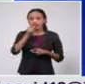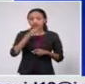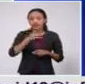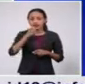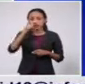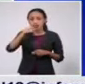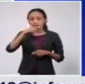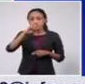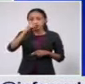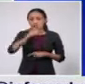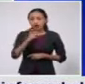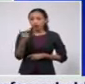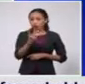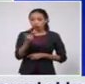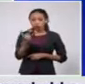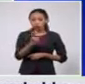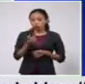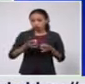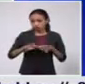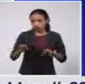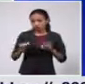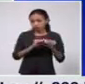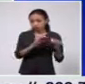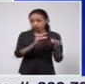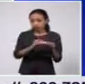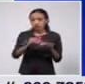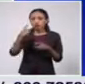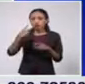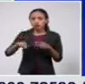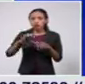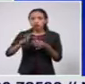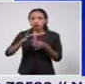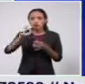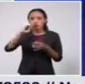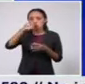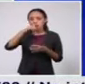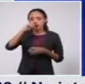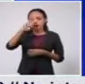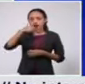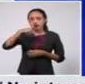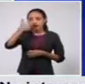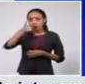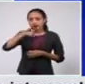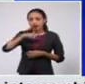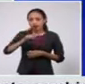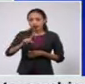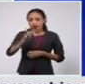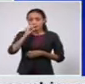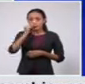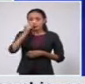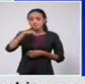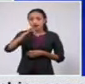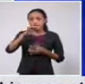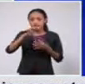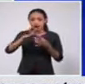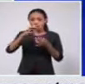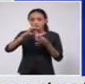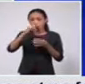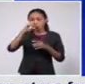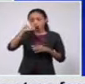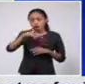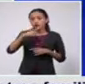autóctonos ayer cada uno, y Guanajay, Bahía Honda y San Cristóbal con 1 caso cada